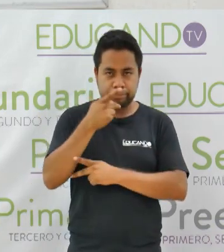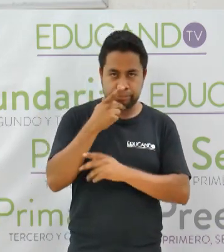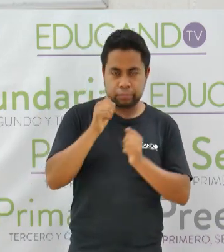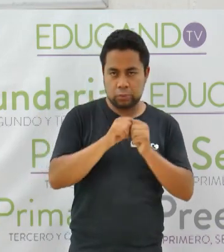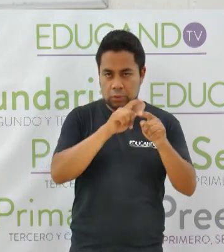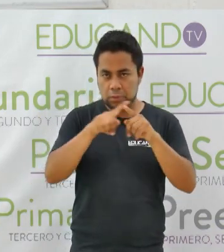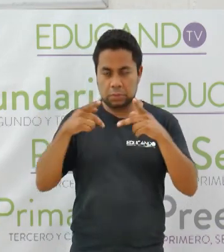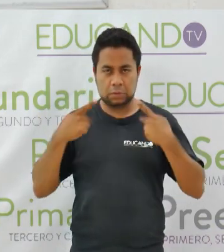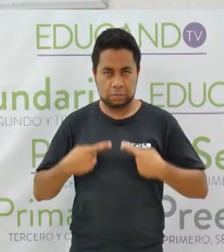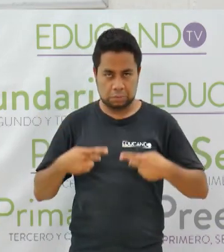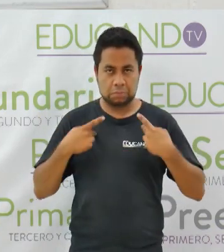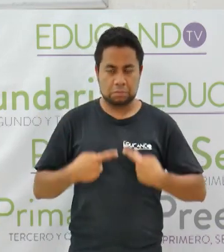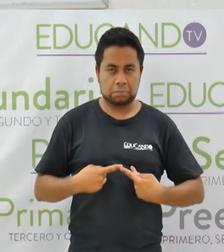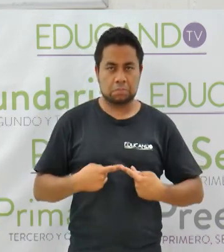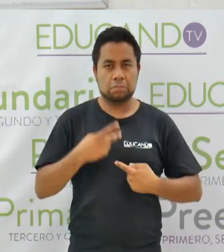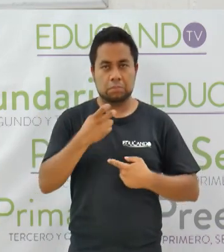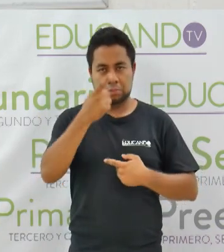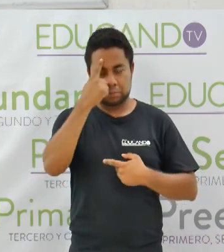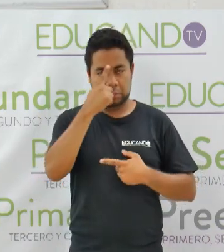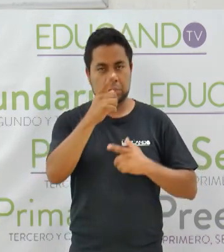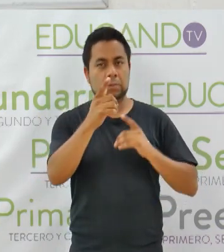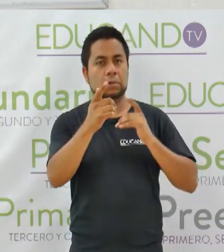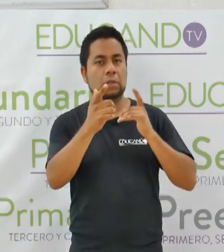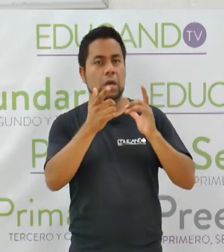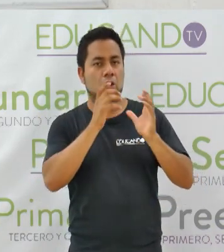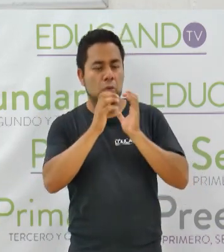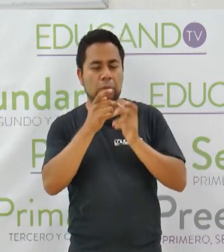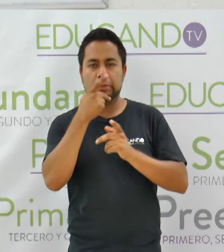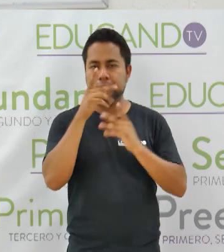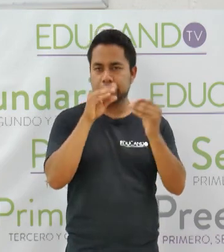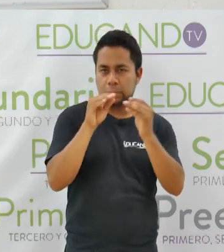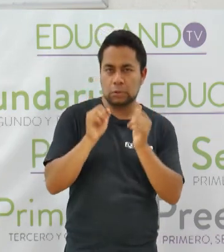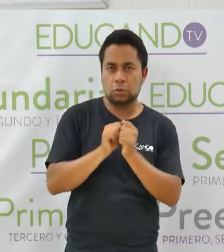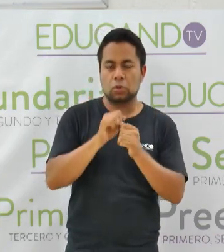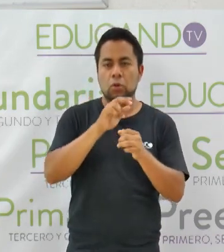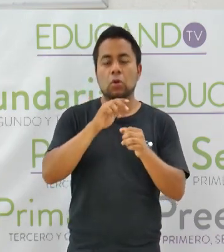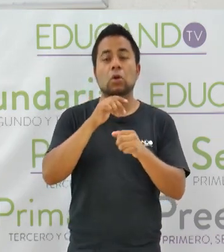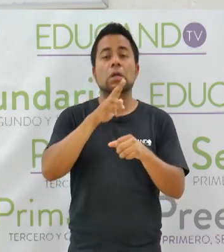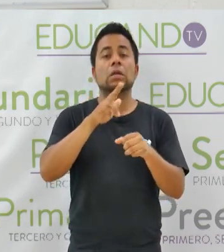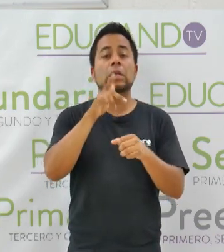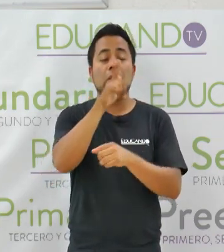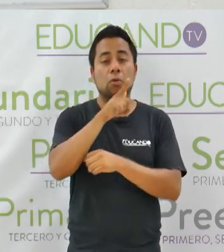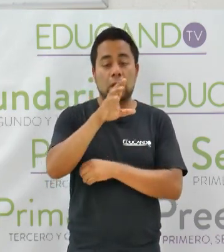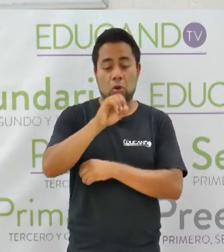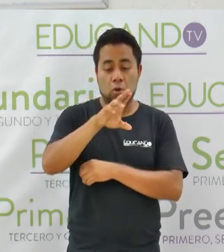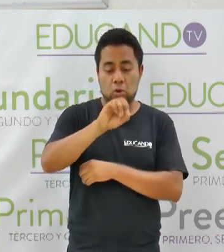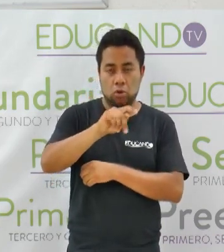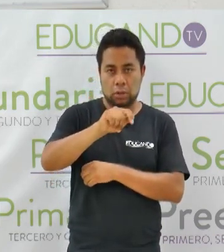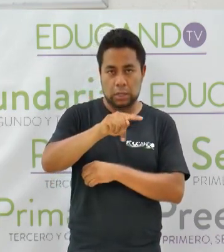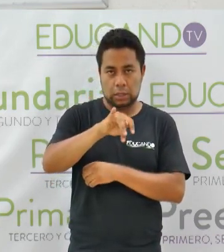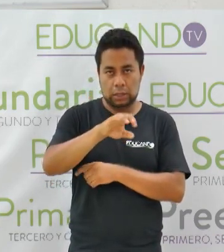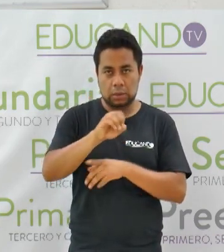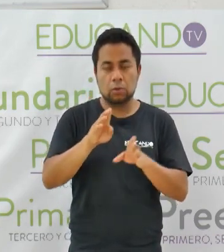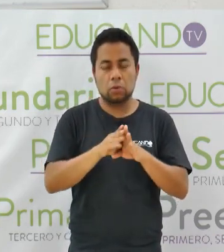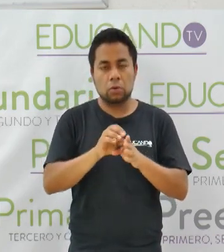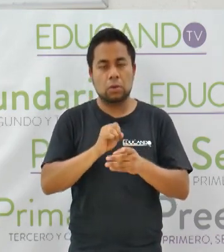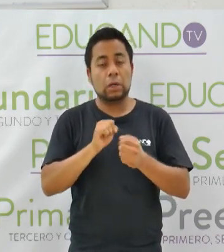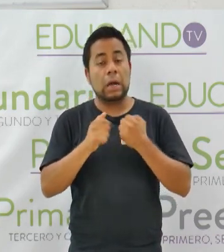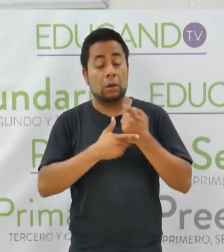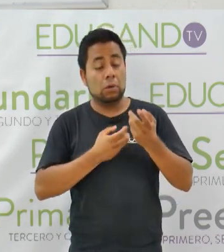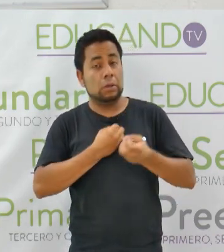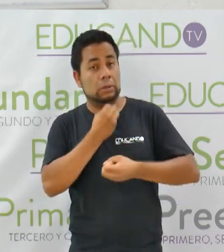oral con las demás personas. Y esta comunicación oral con el lenguaje connotativo las vamos a dar a partir de